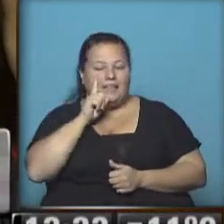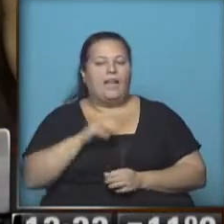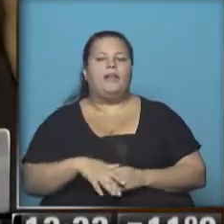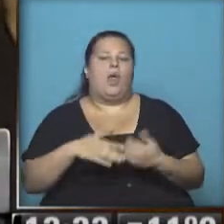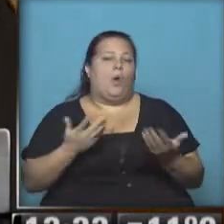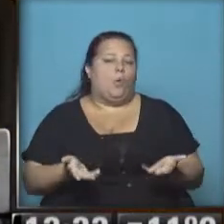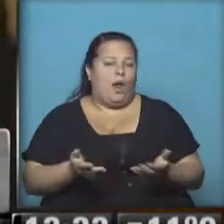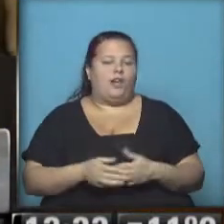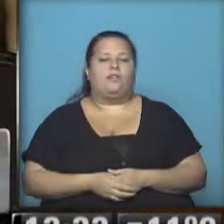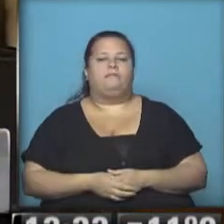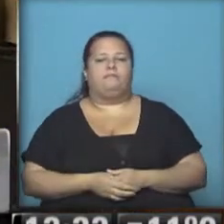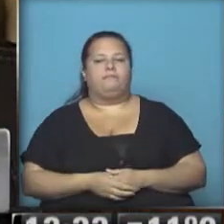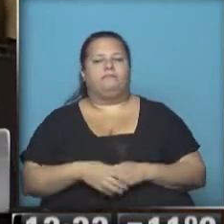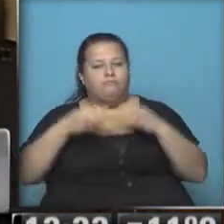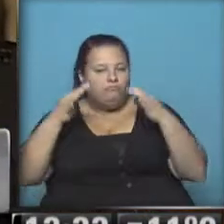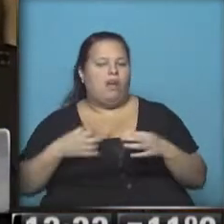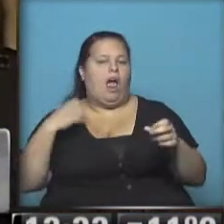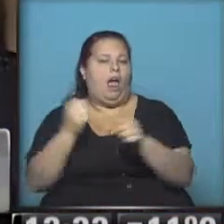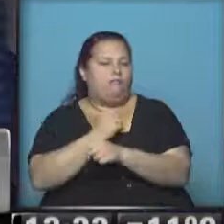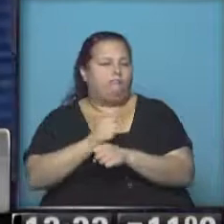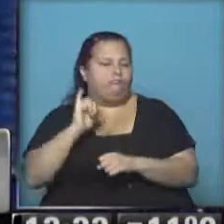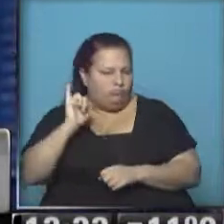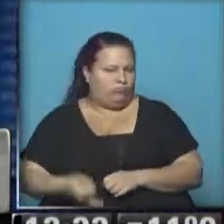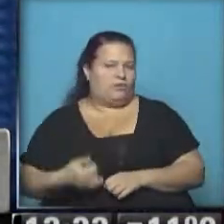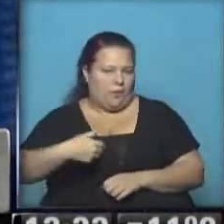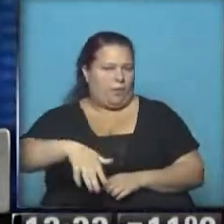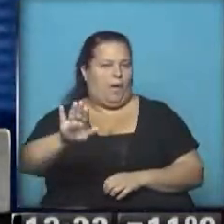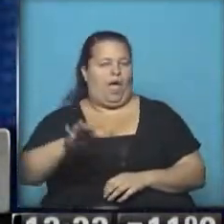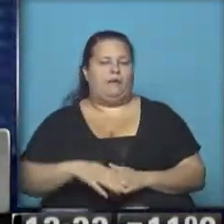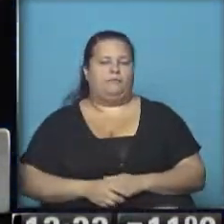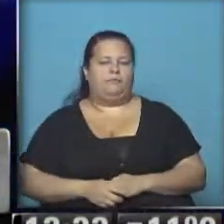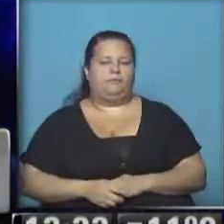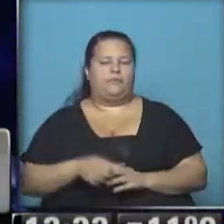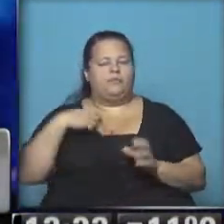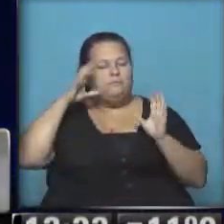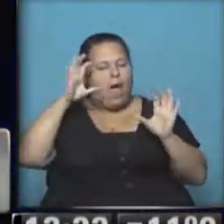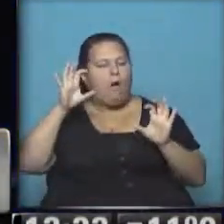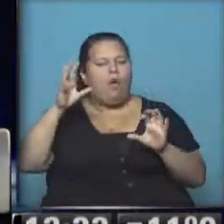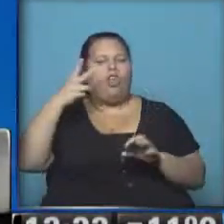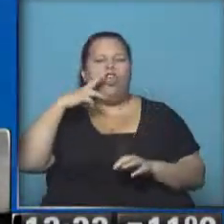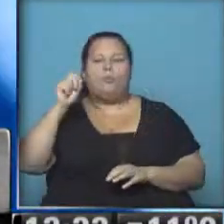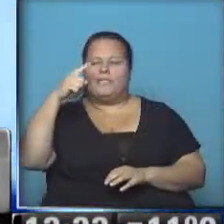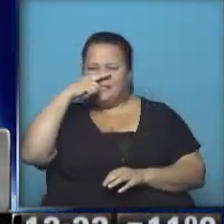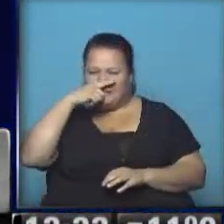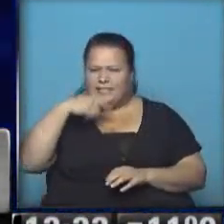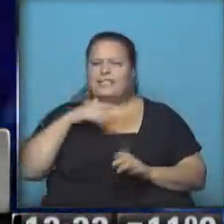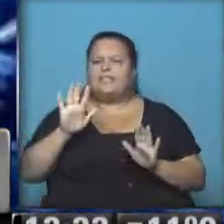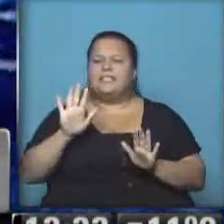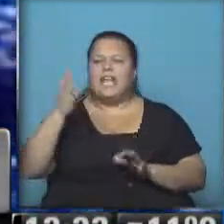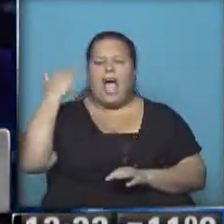y bueno, ahí concretamos que realmente esto se iba a hacer. Recuerdo en el 2007, cuando estábamos